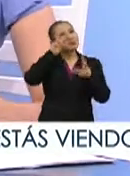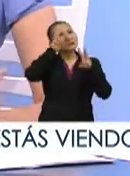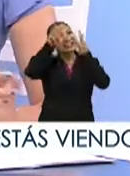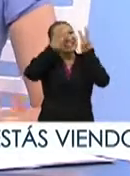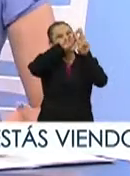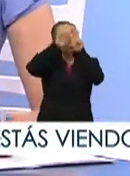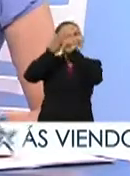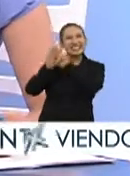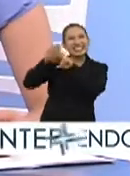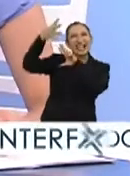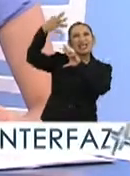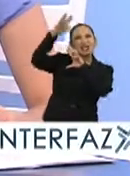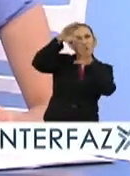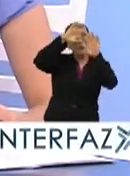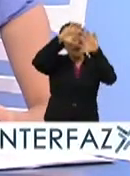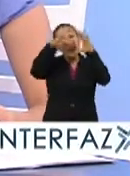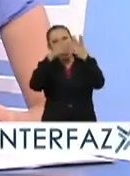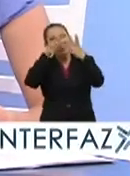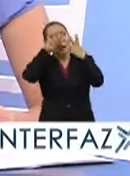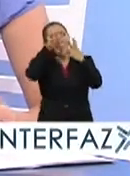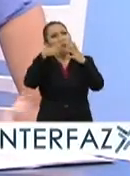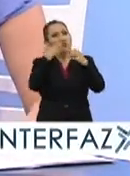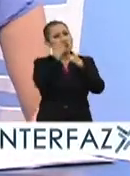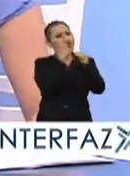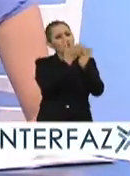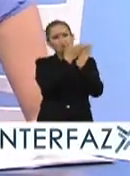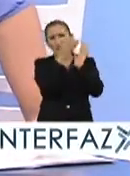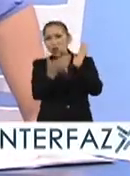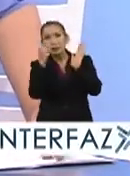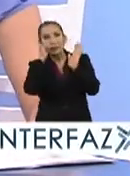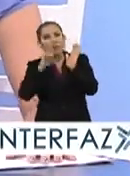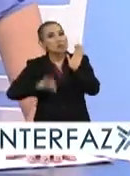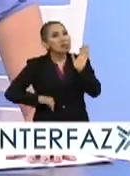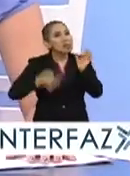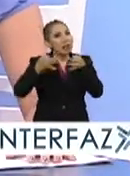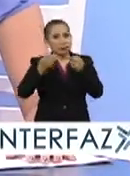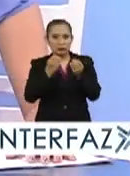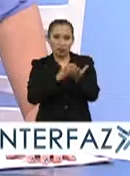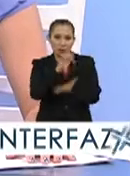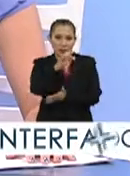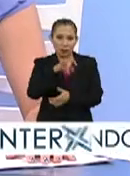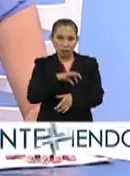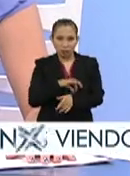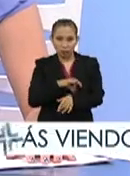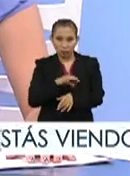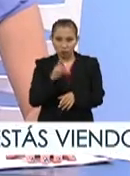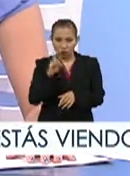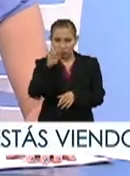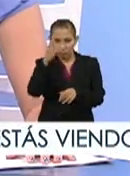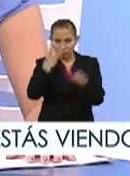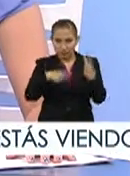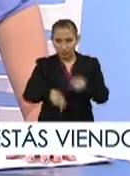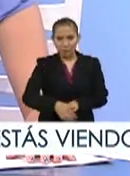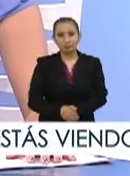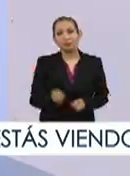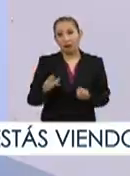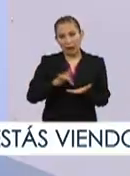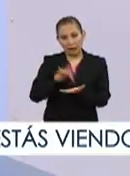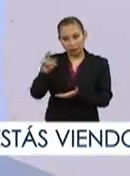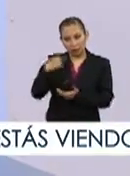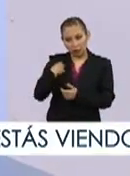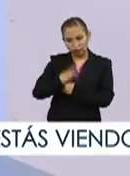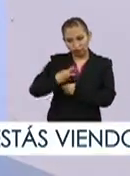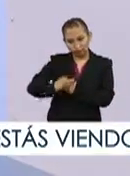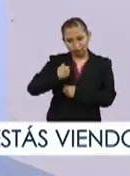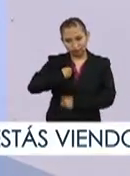algo que nos ha acompañado a lo largo de gran parte de nuestra historia. Muchísimas gracias, doctor, por estar con nosotros aquí en Interfaz. Pues gracias a ustedes